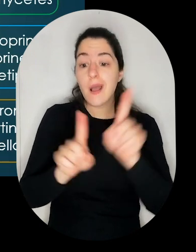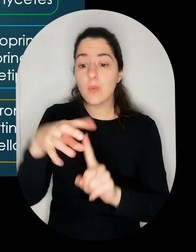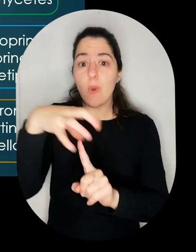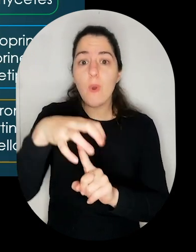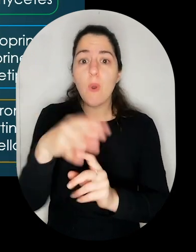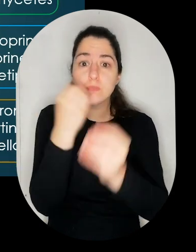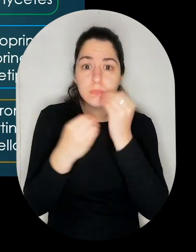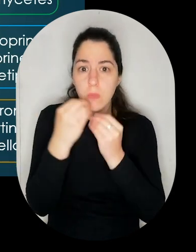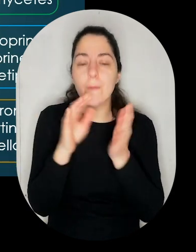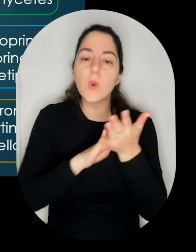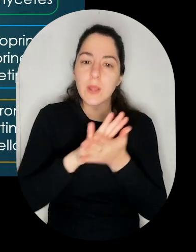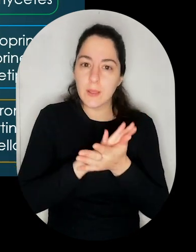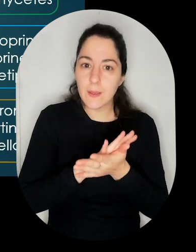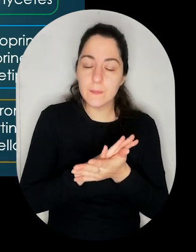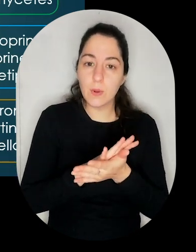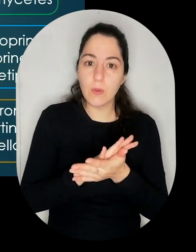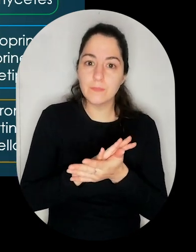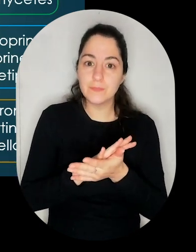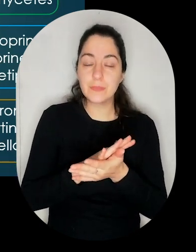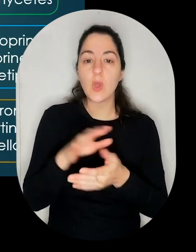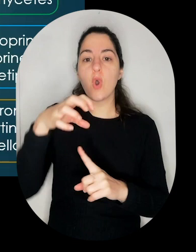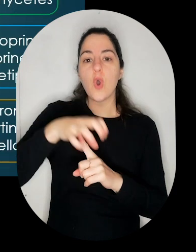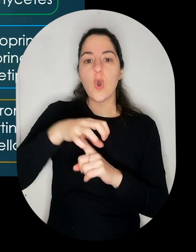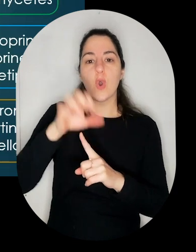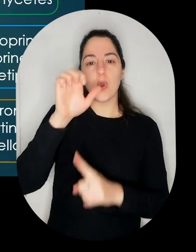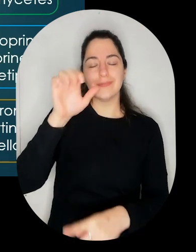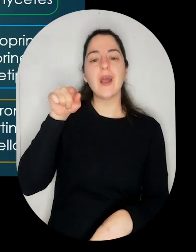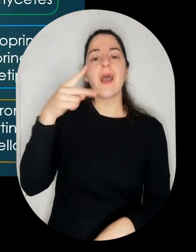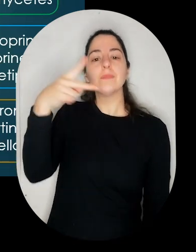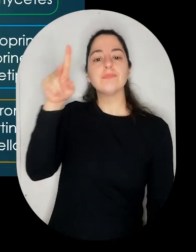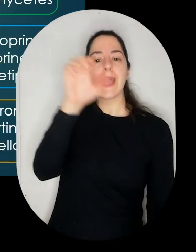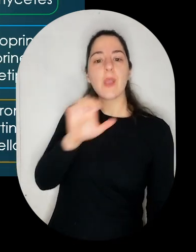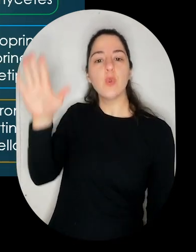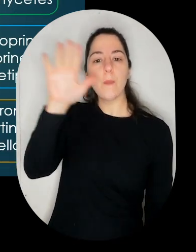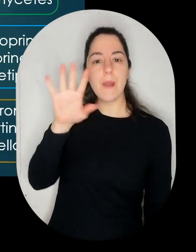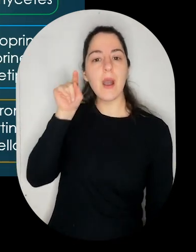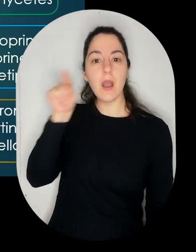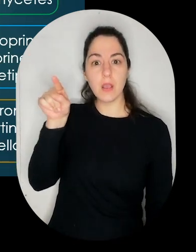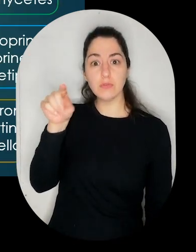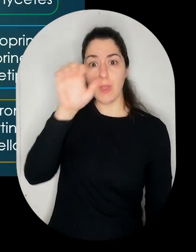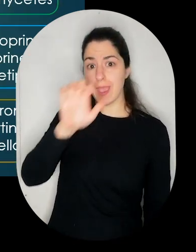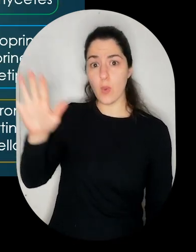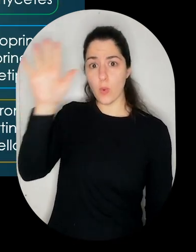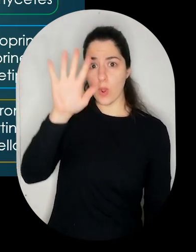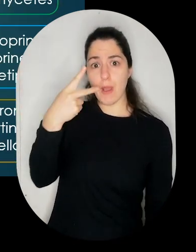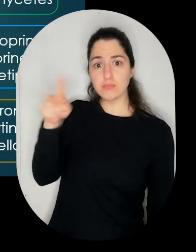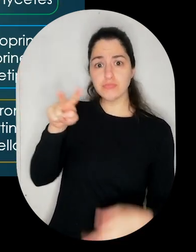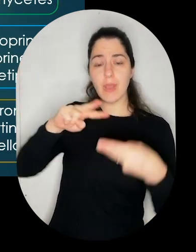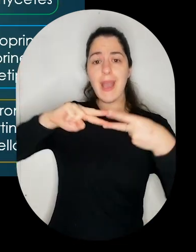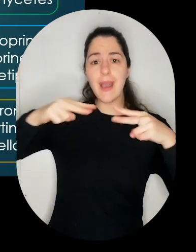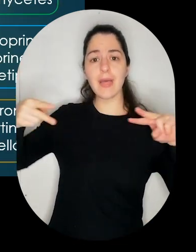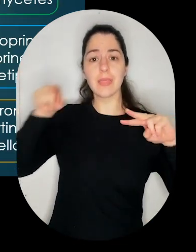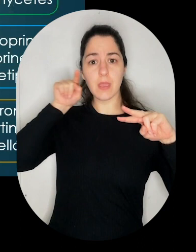especies comestibles. Un ejemplo muy clásico son los europeos, particularmente los españoles, que tienen aparentemente en forma